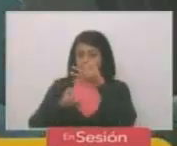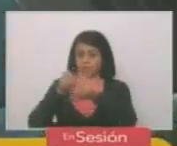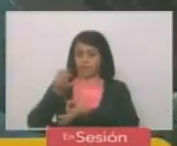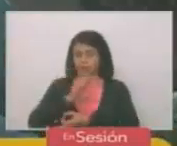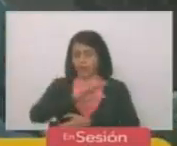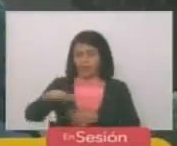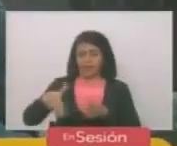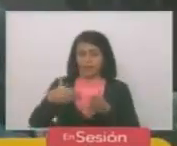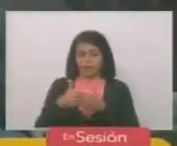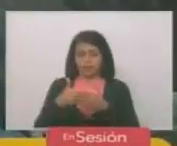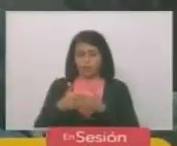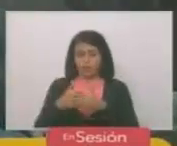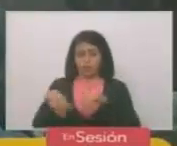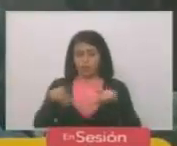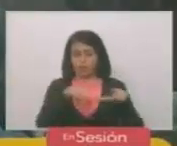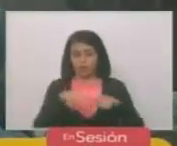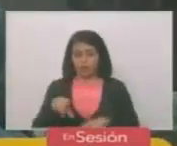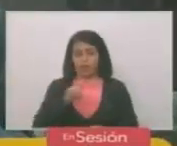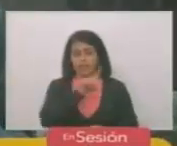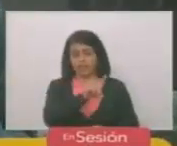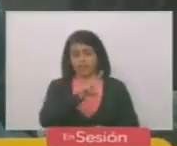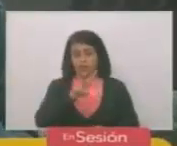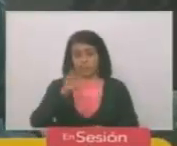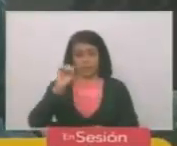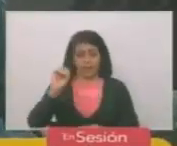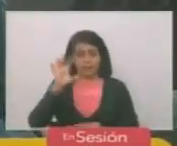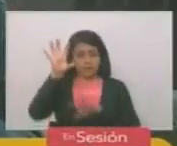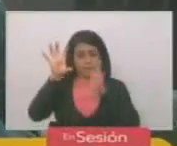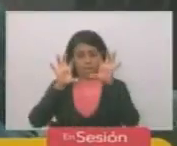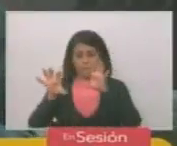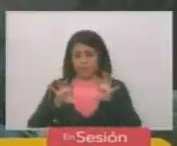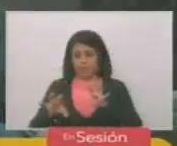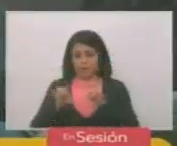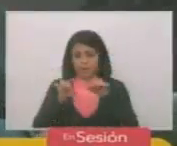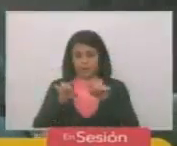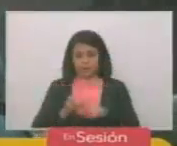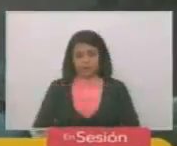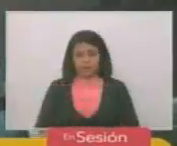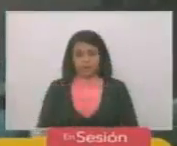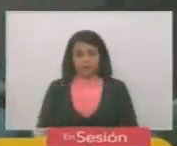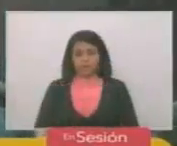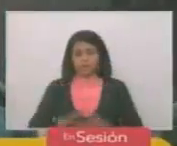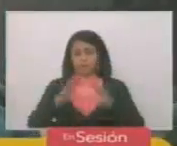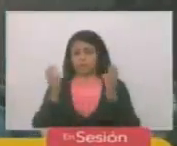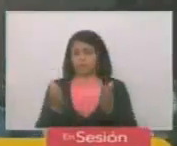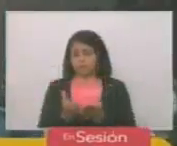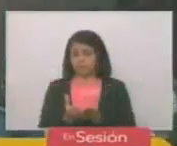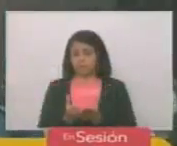y ancho de 120 estados del mundo.